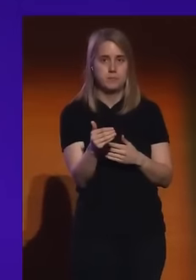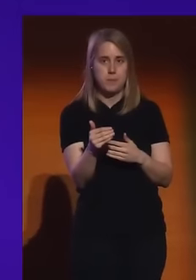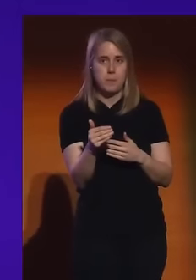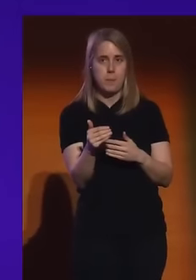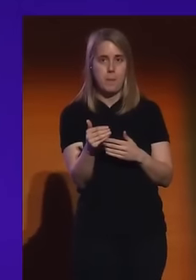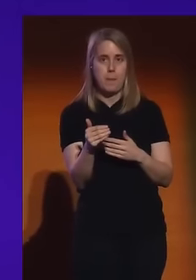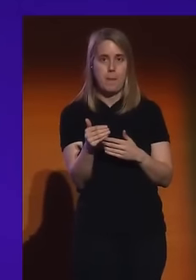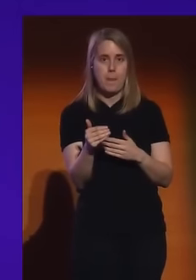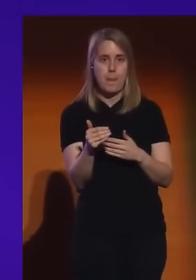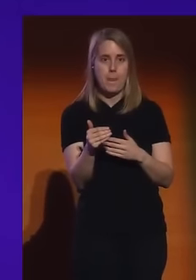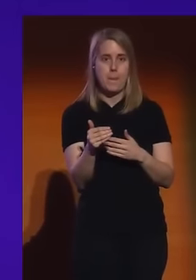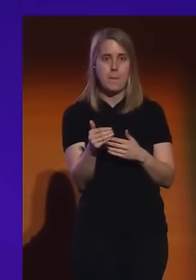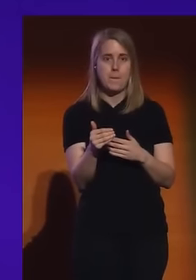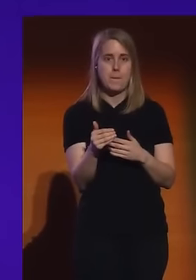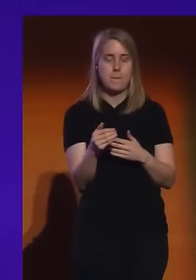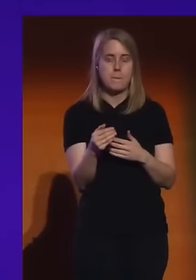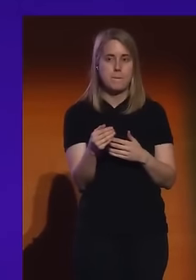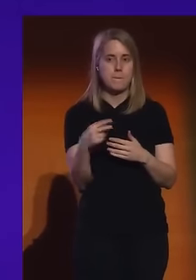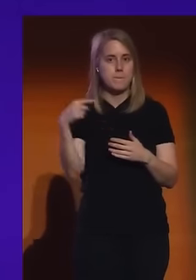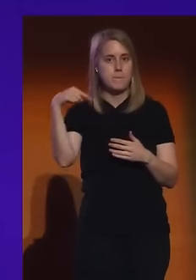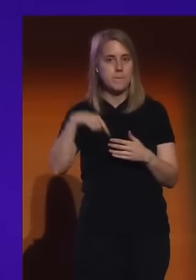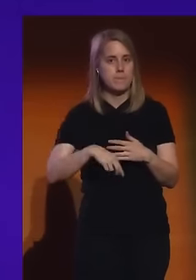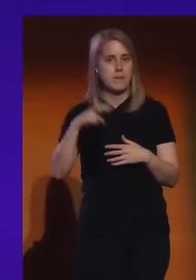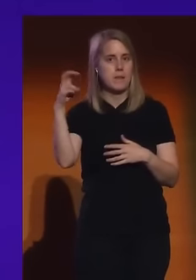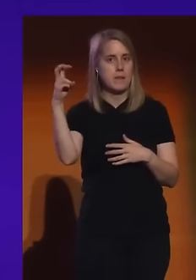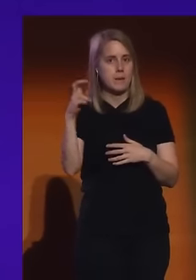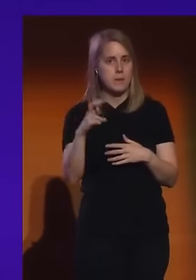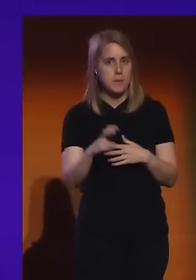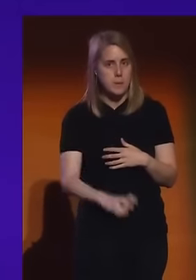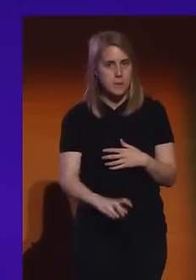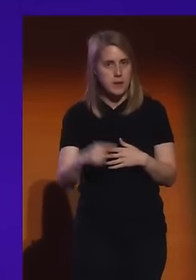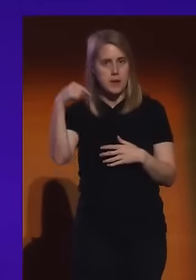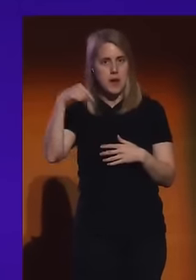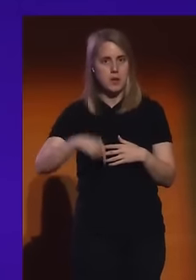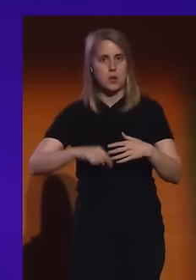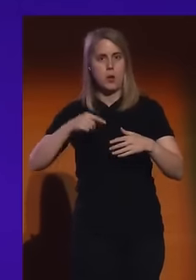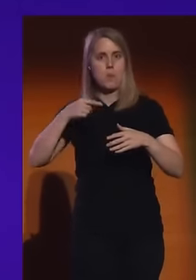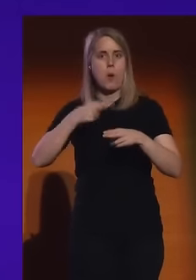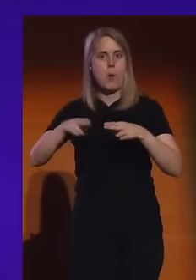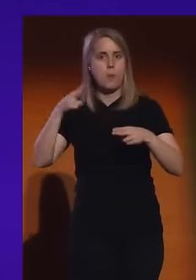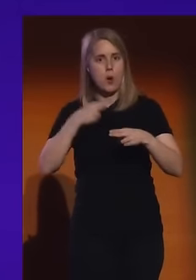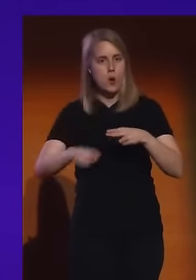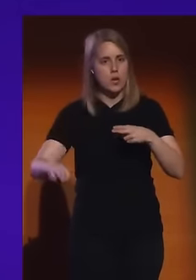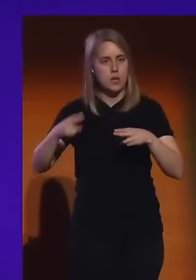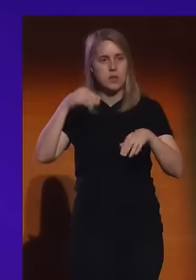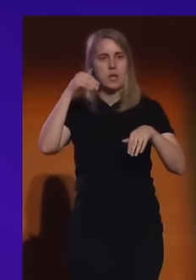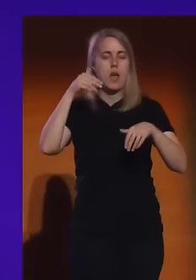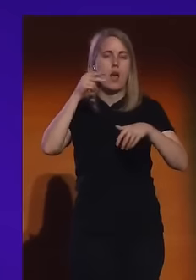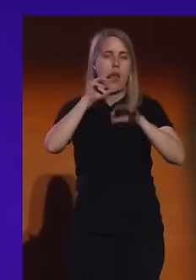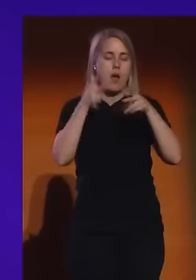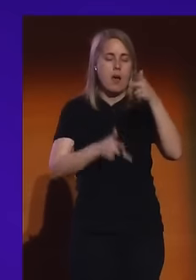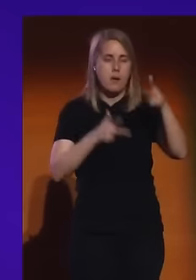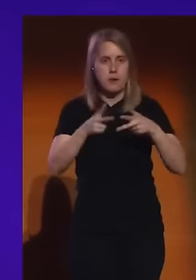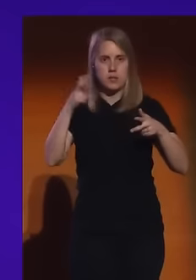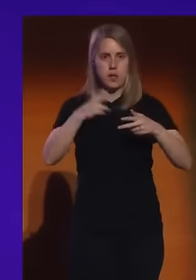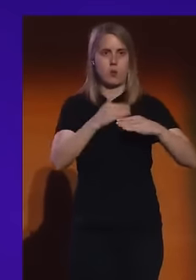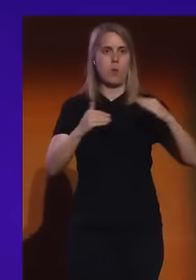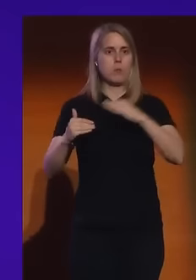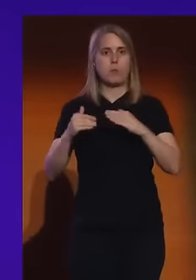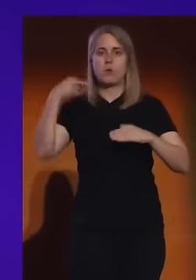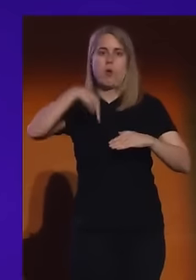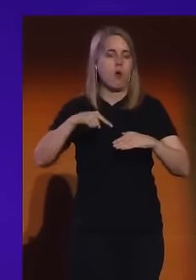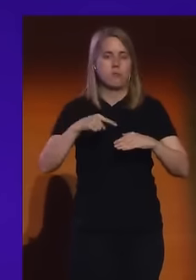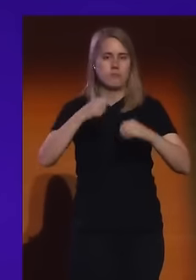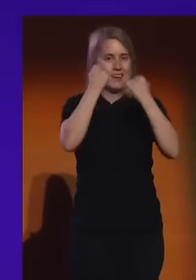herri no haen de manera coyuntural a la política vasus